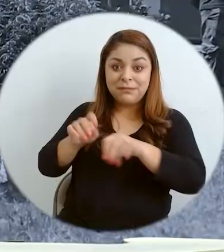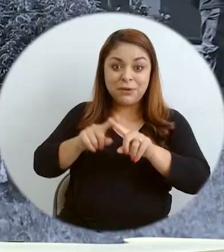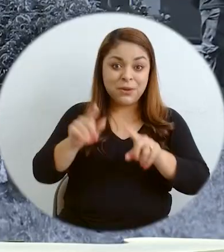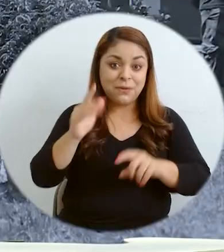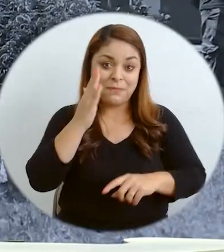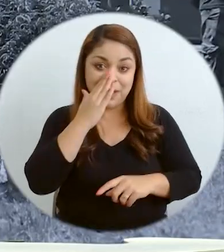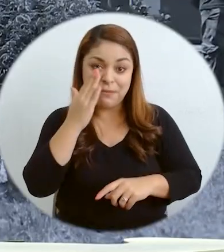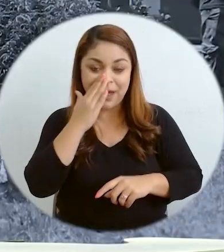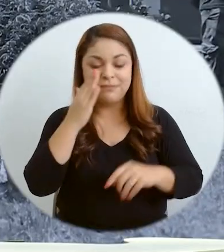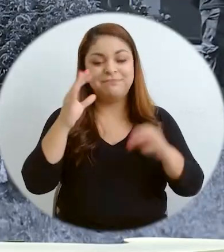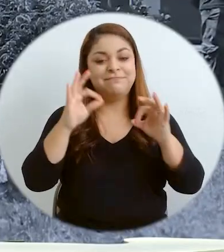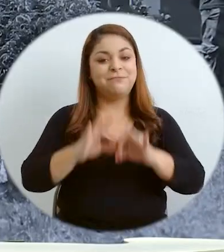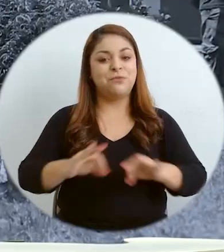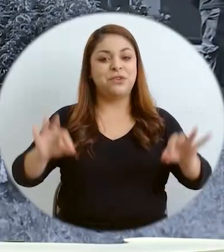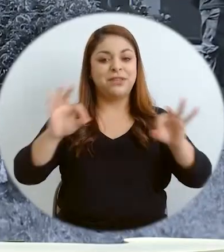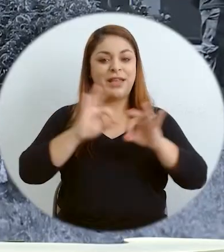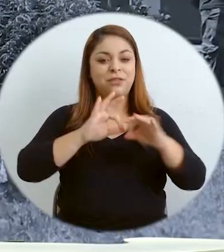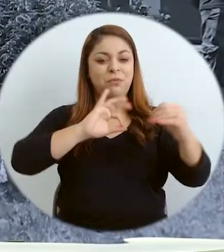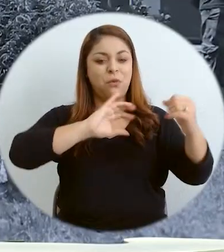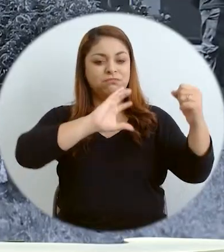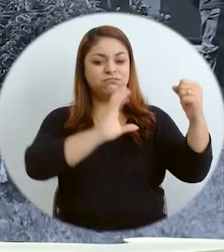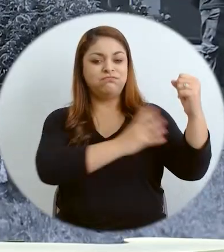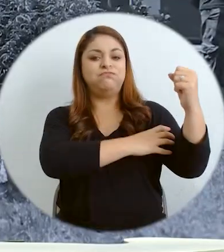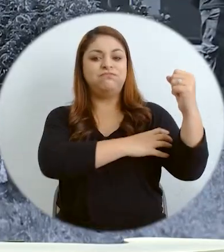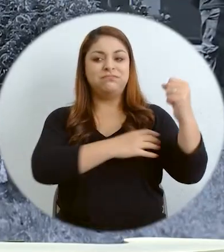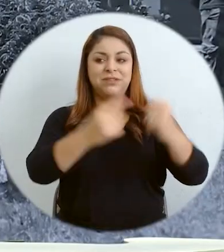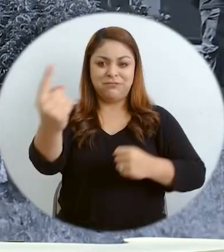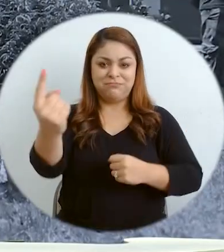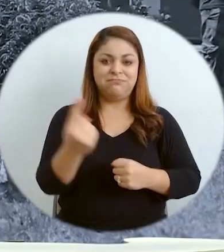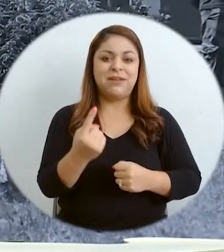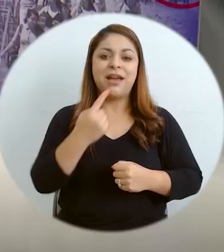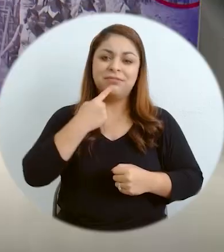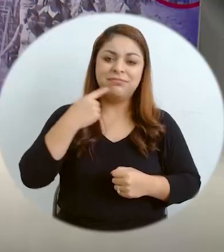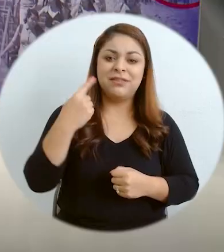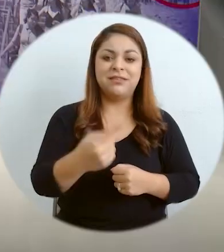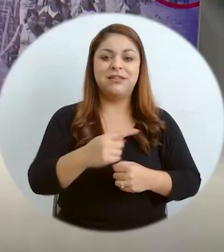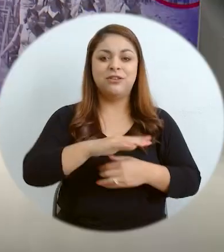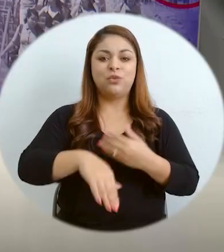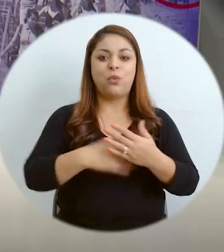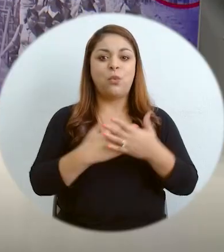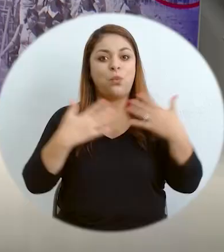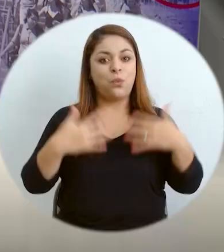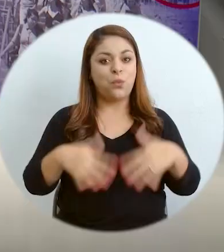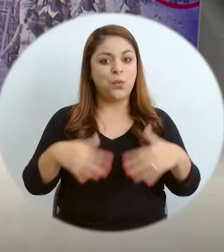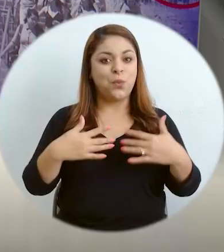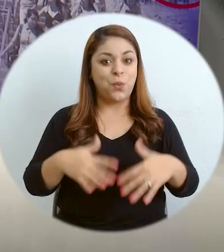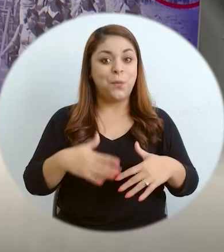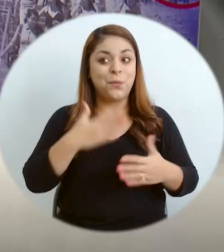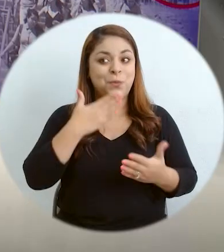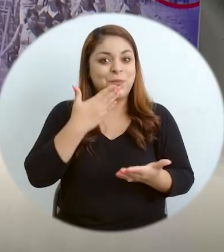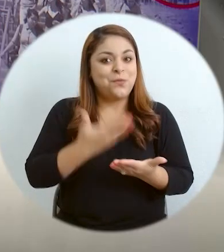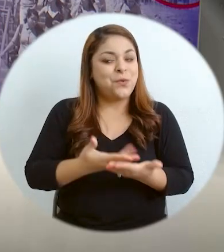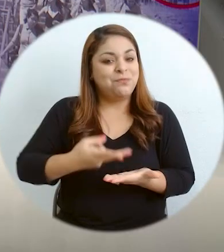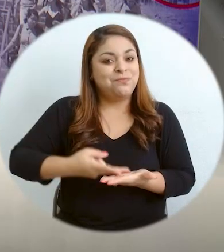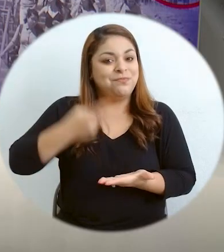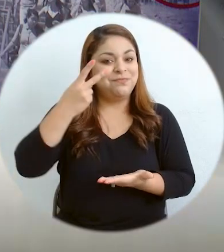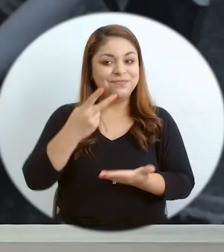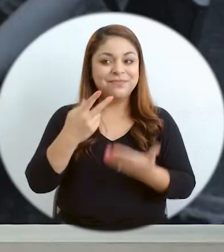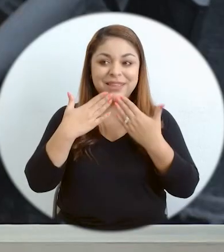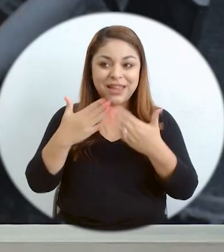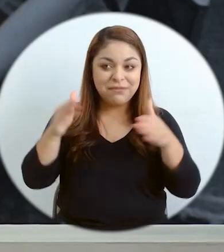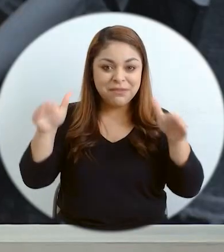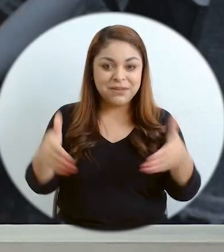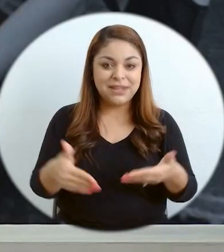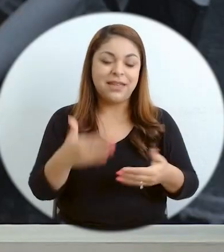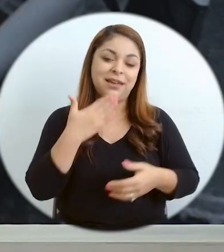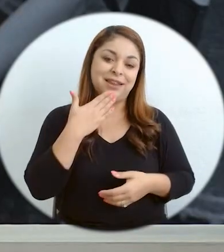una madre de familia se empodere y venga a decir lo que todos quisiéramos decir sobre este tema es muy loable. Bienvenida. Muchas